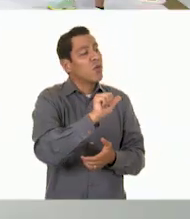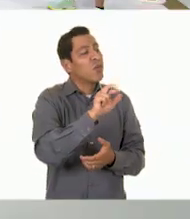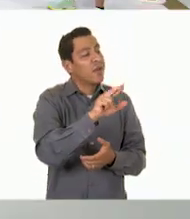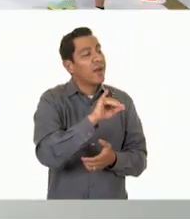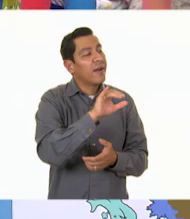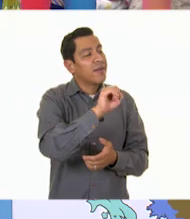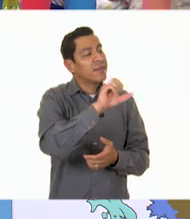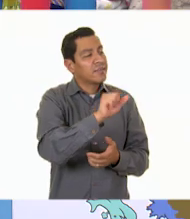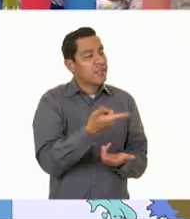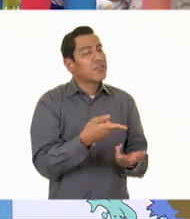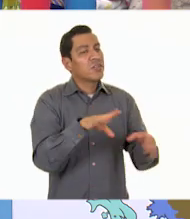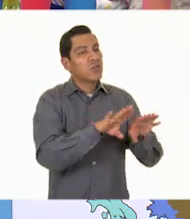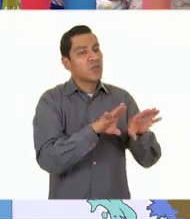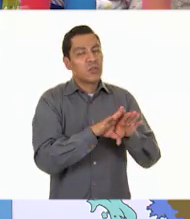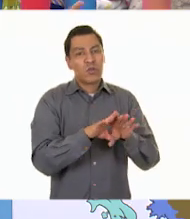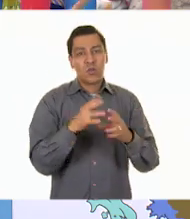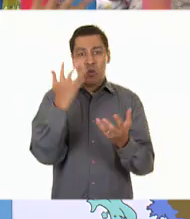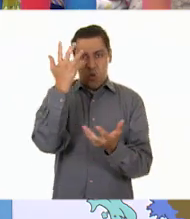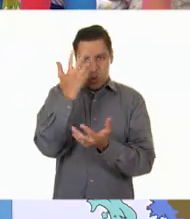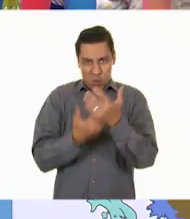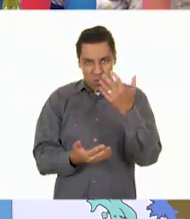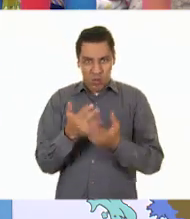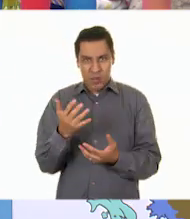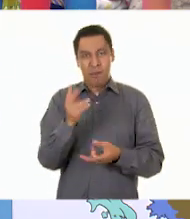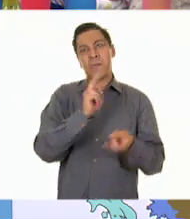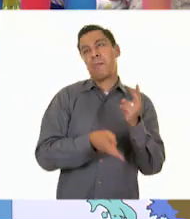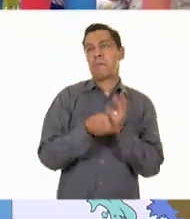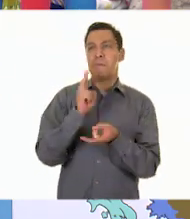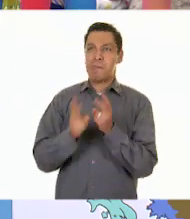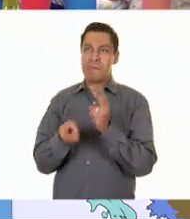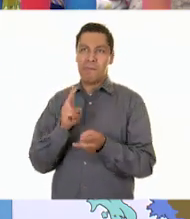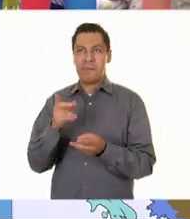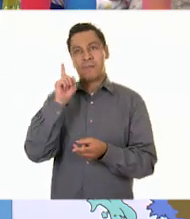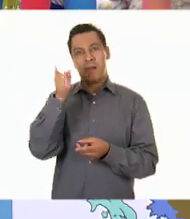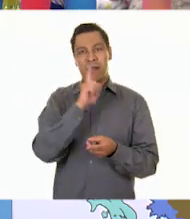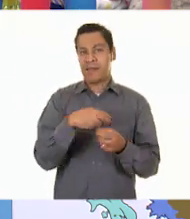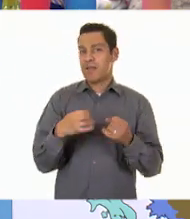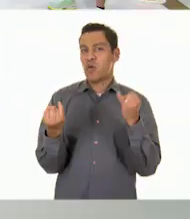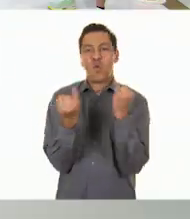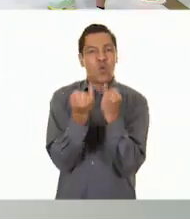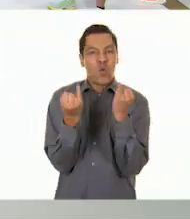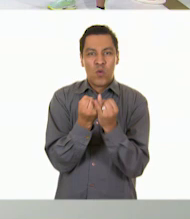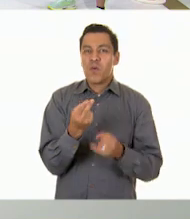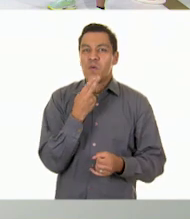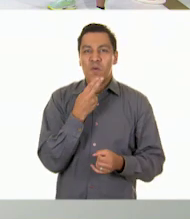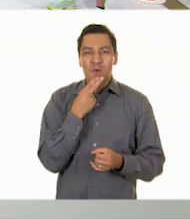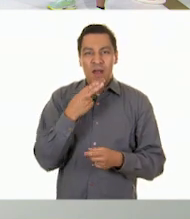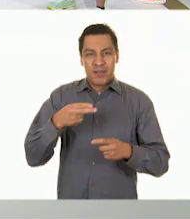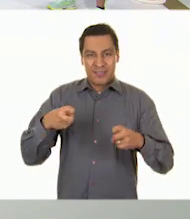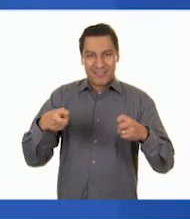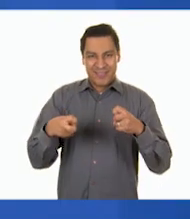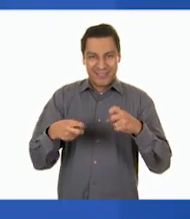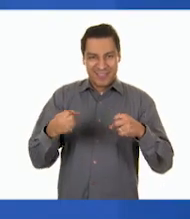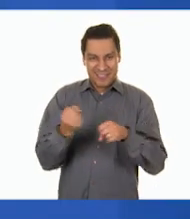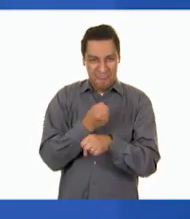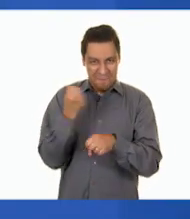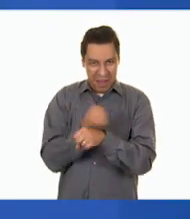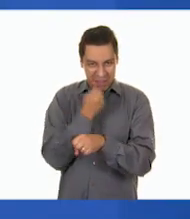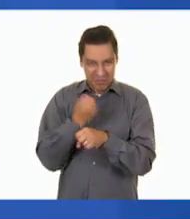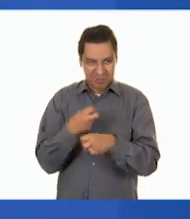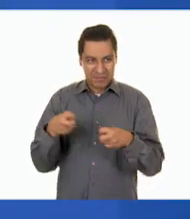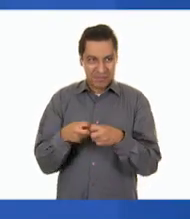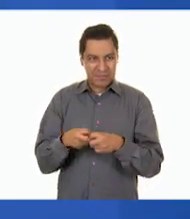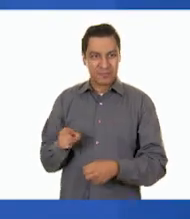gusta mucho pues usar las manos cuando hablo y también me gusta mucho usar tenis pues por cierto hablando de